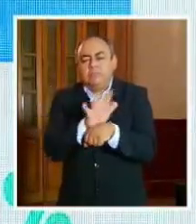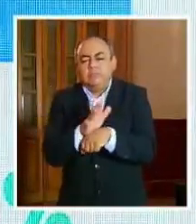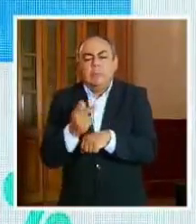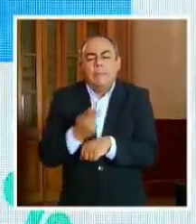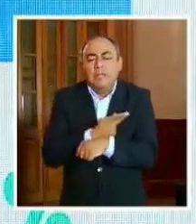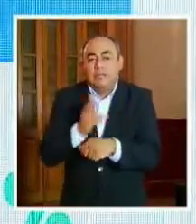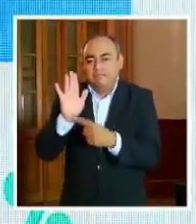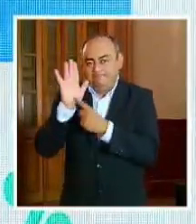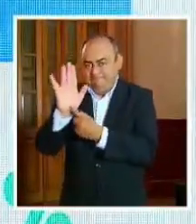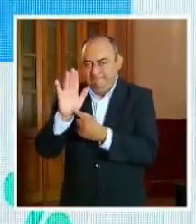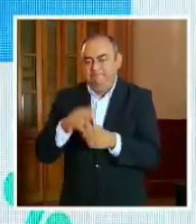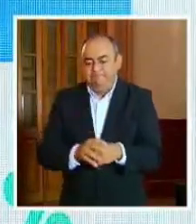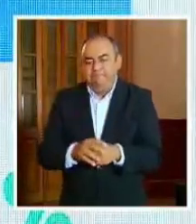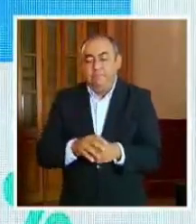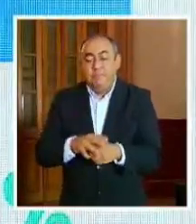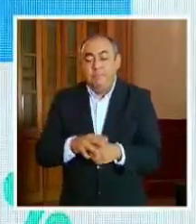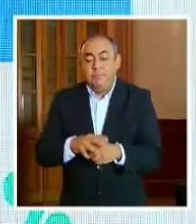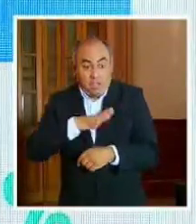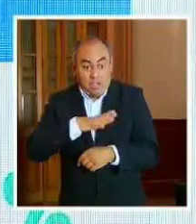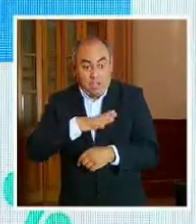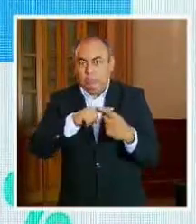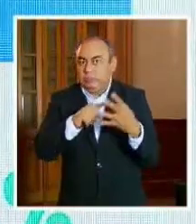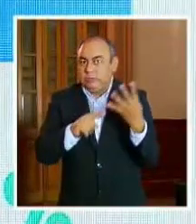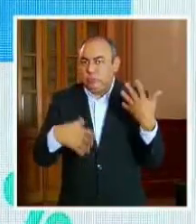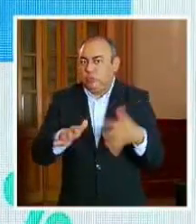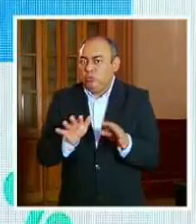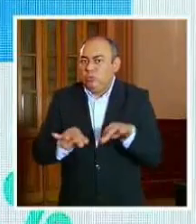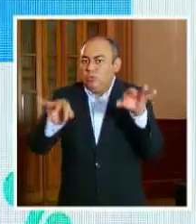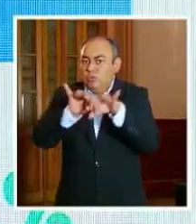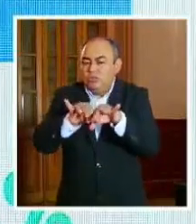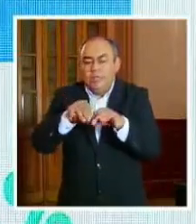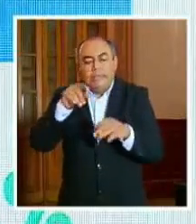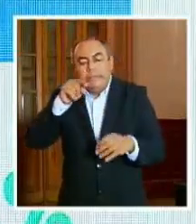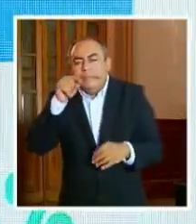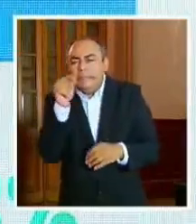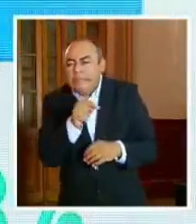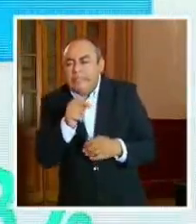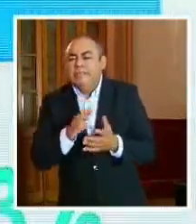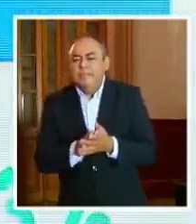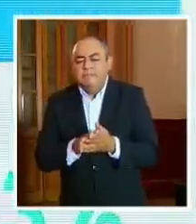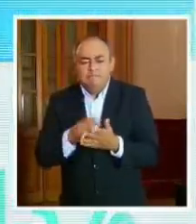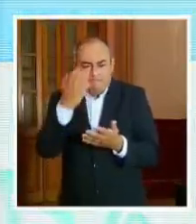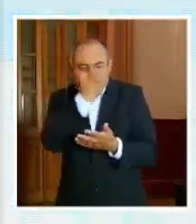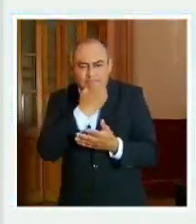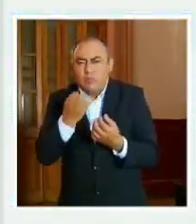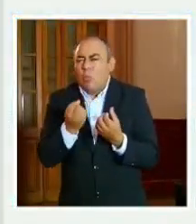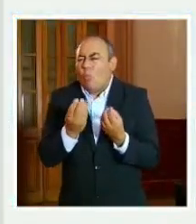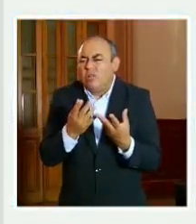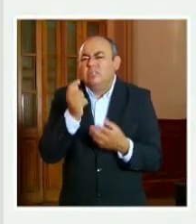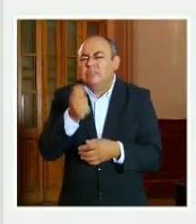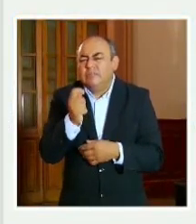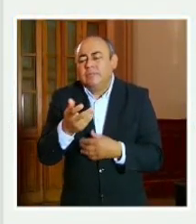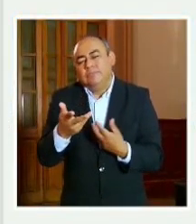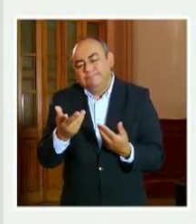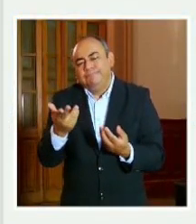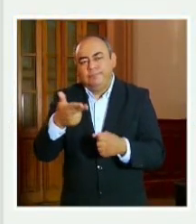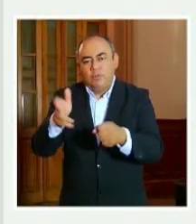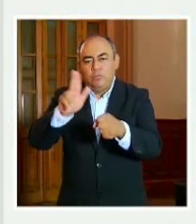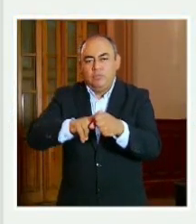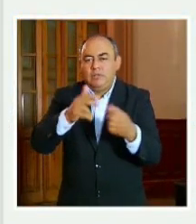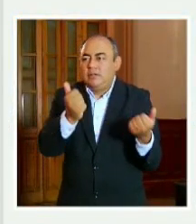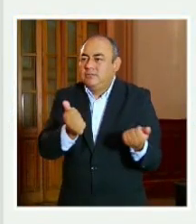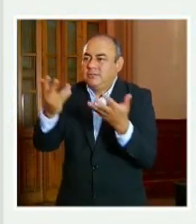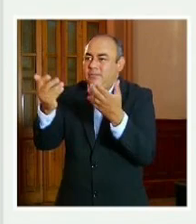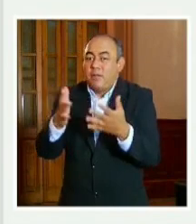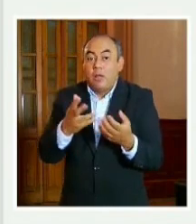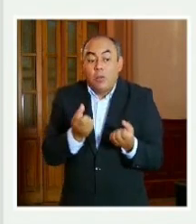tenemos indicadores prioritarios que son como los más fuertes y uno de ellos es el porcentaje de ocupación de camas